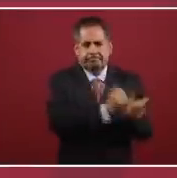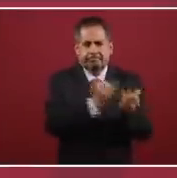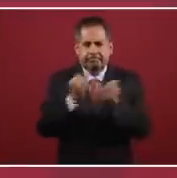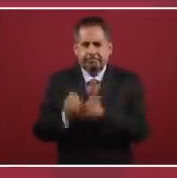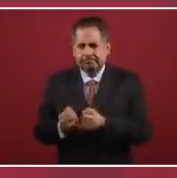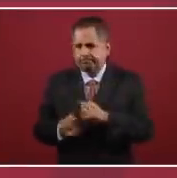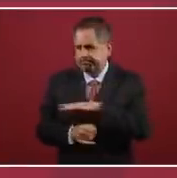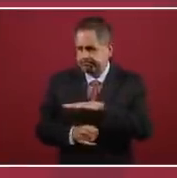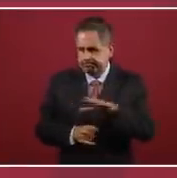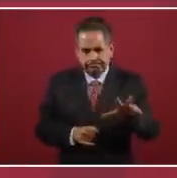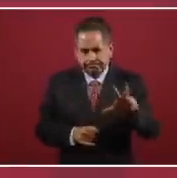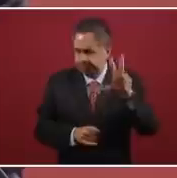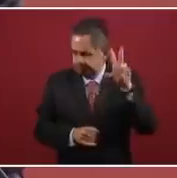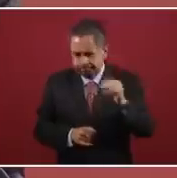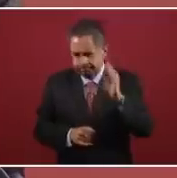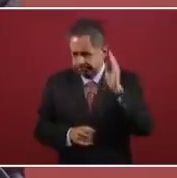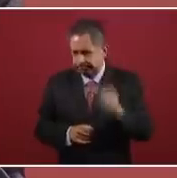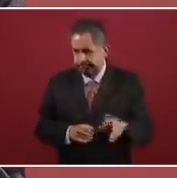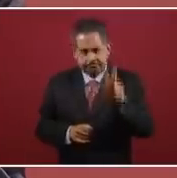Y dije, no lo acepto,